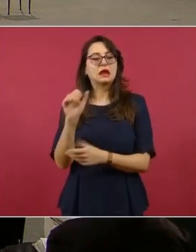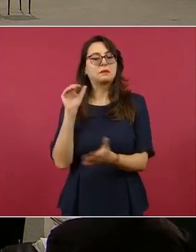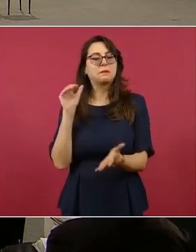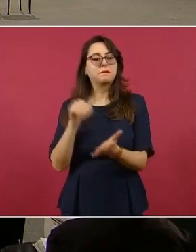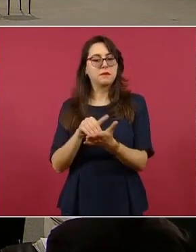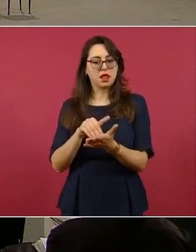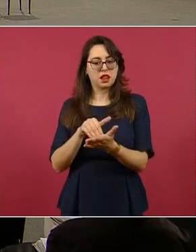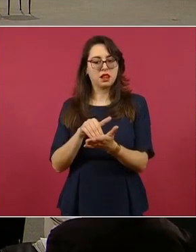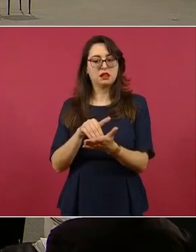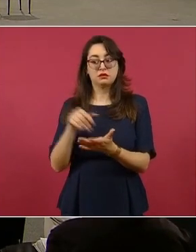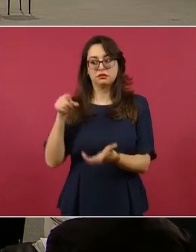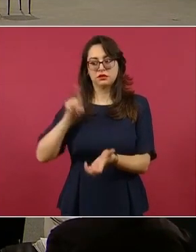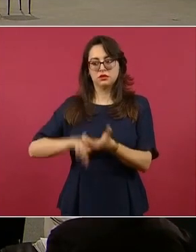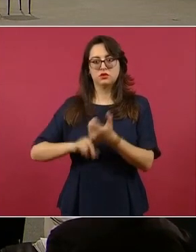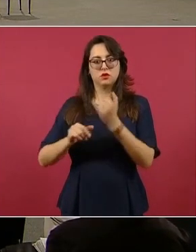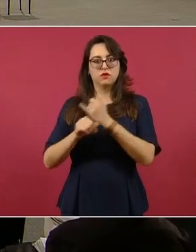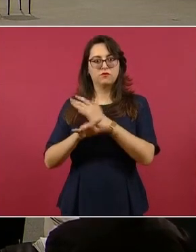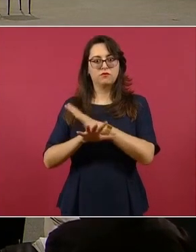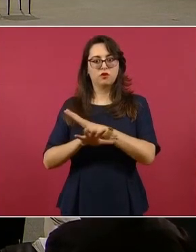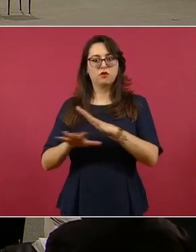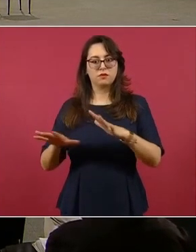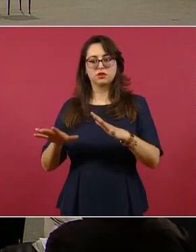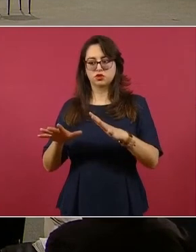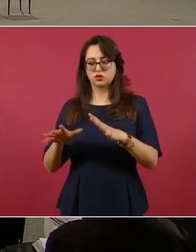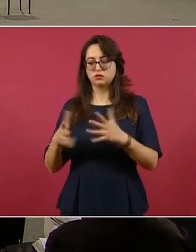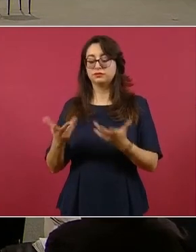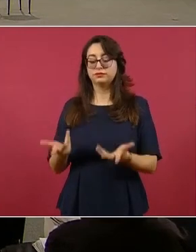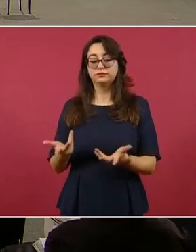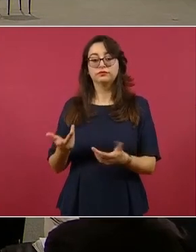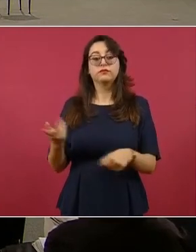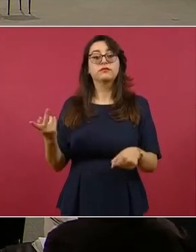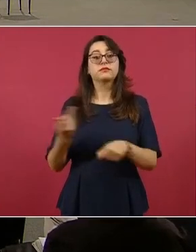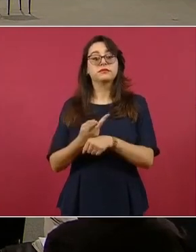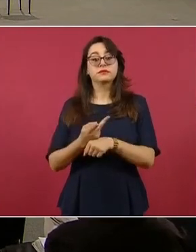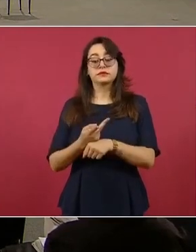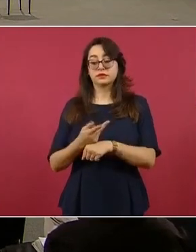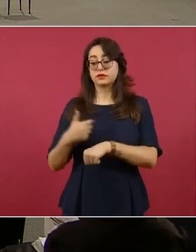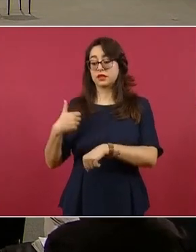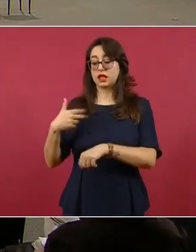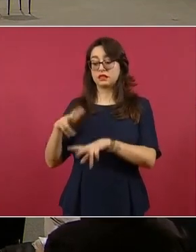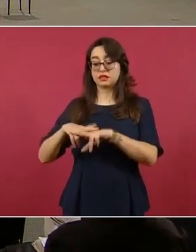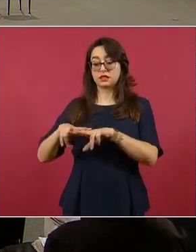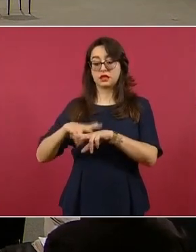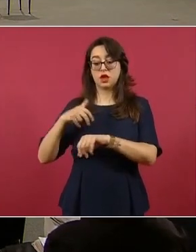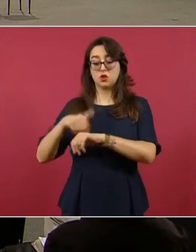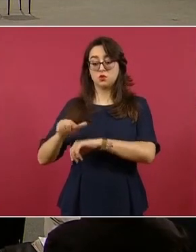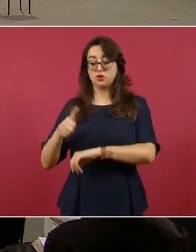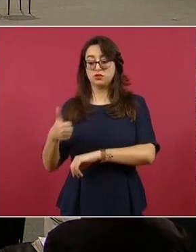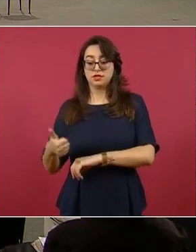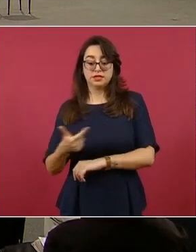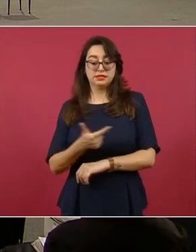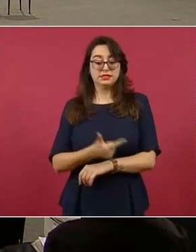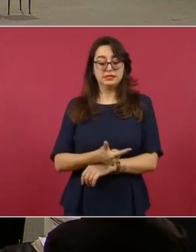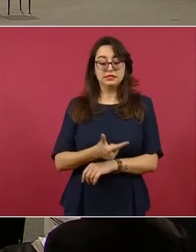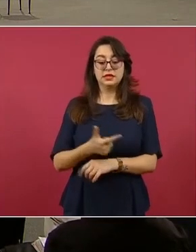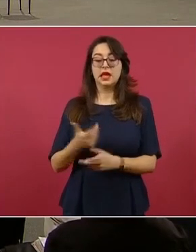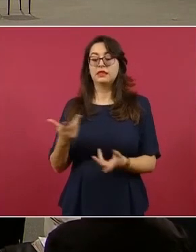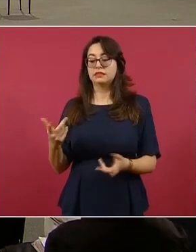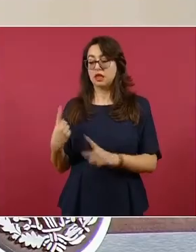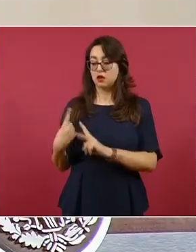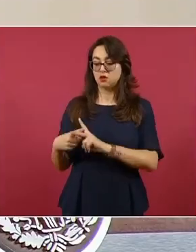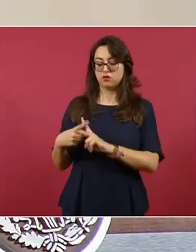los que corresponden al tramo 6 y 7 no se habían reportado, porque todavía no estaban en proceso de